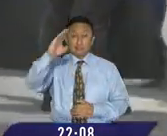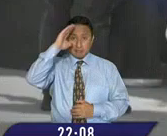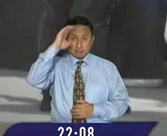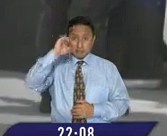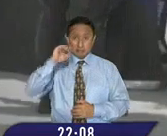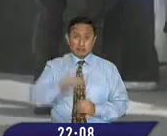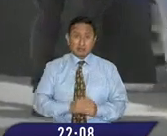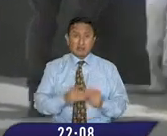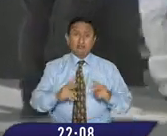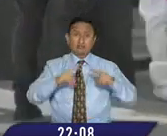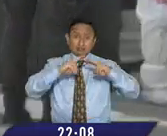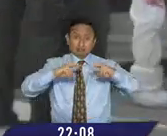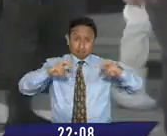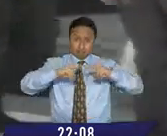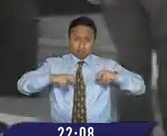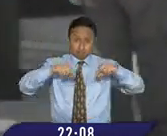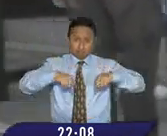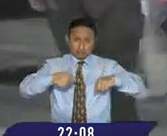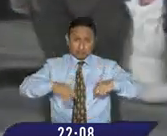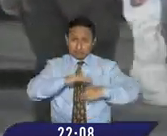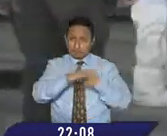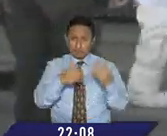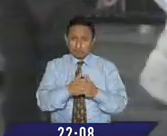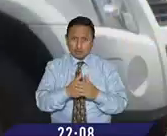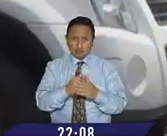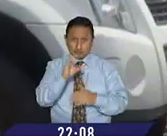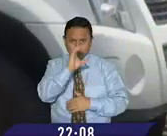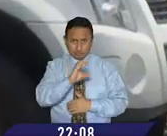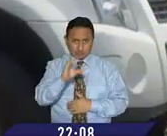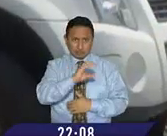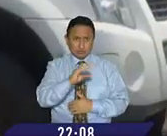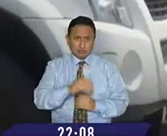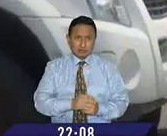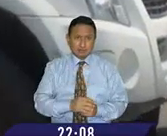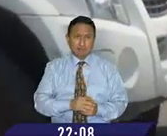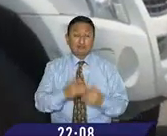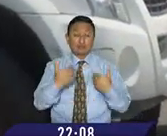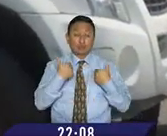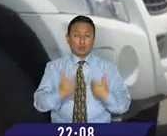Criminalística realizaron las pericias respectivas y cumplieron con el levantamiento de